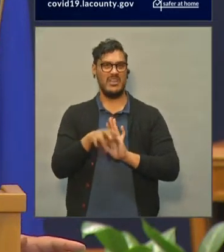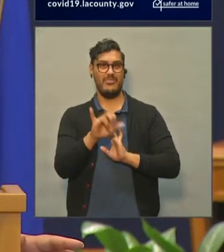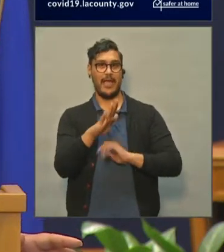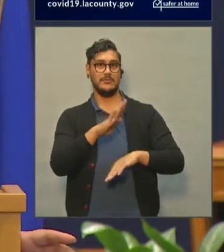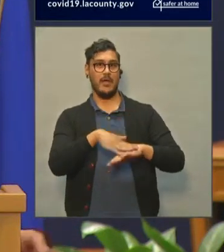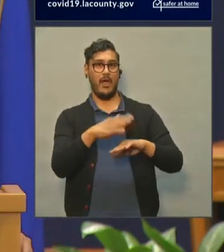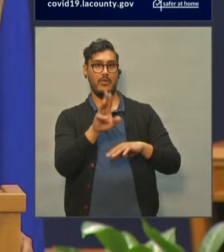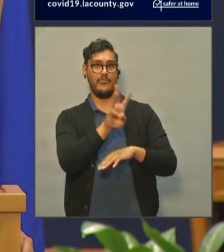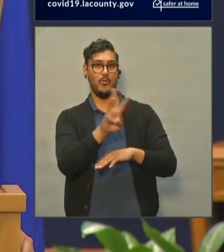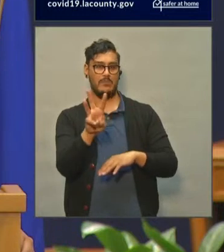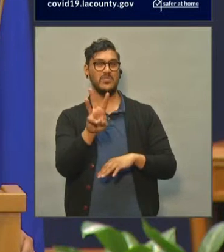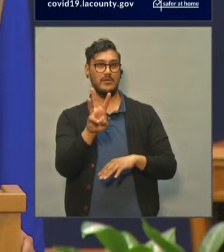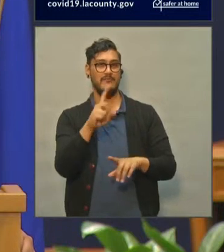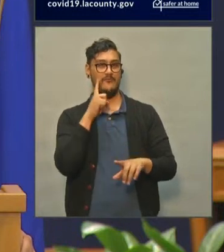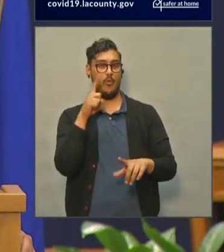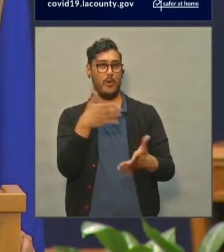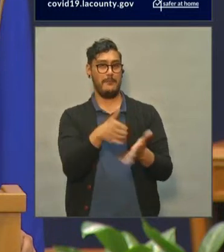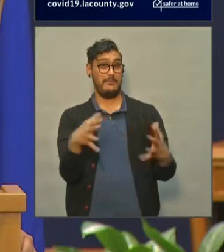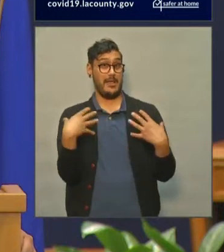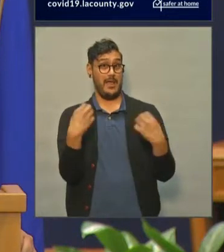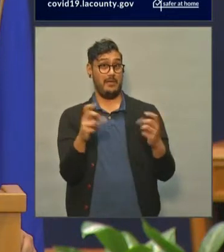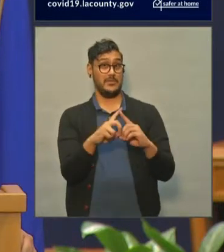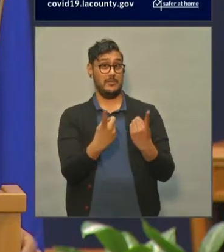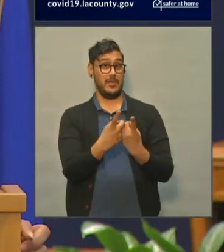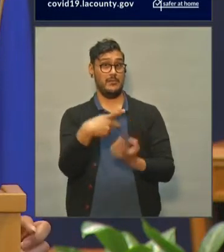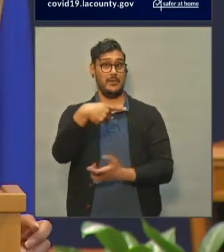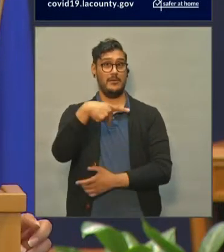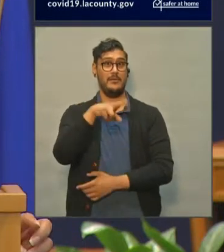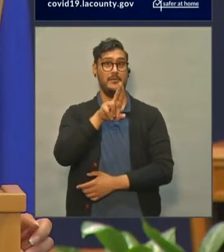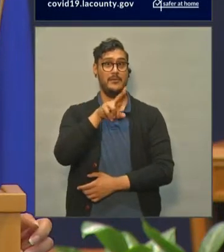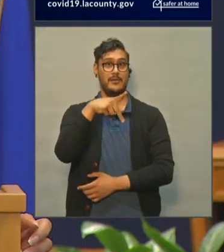del Departamento de Salud Pública,